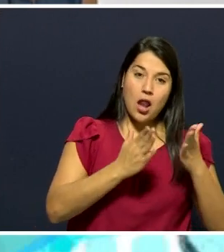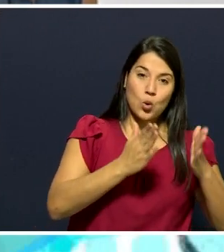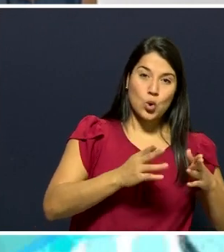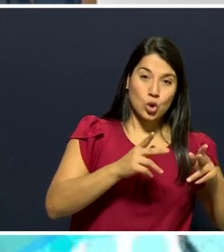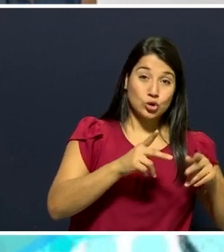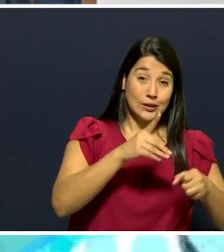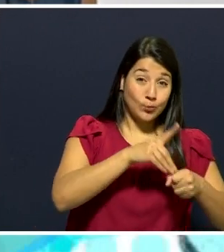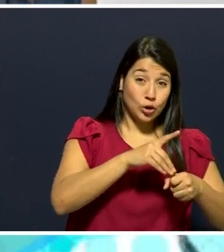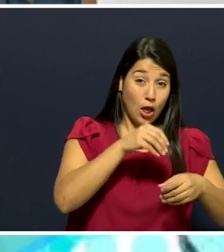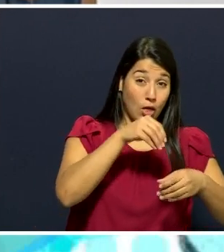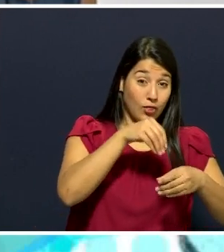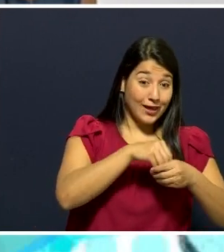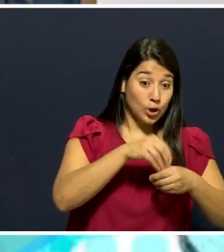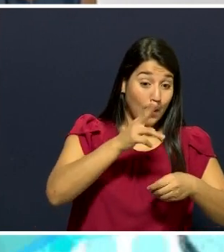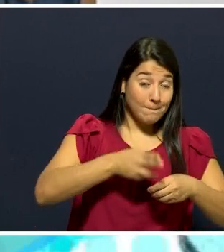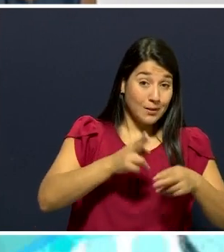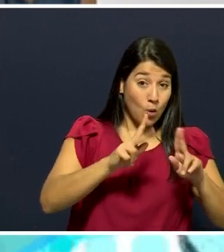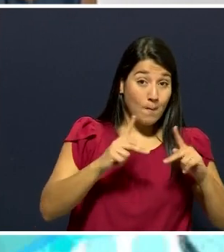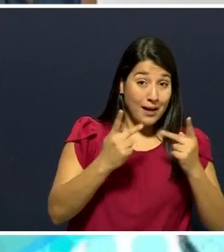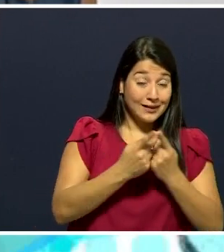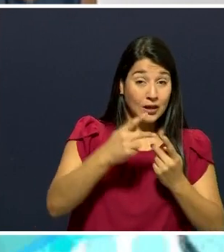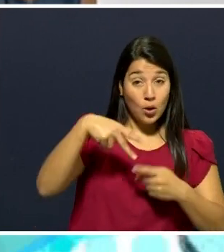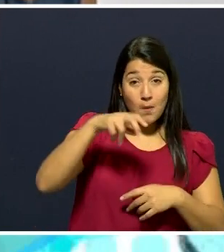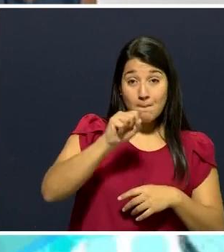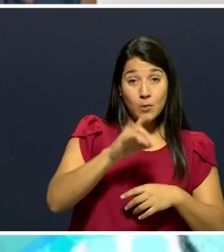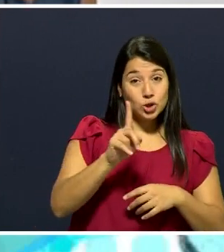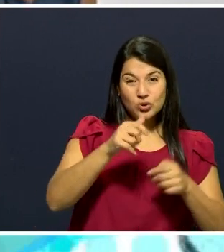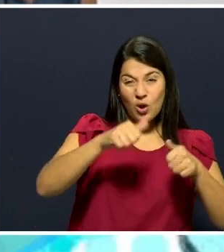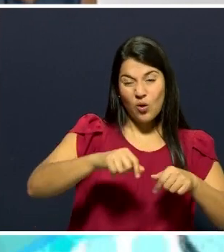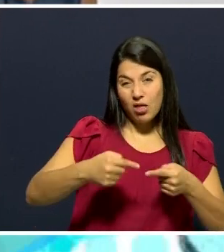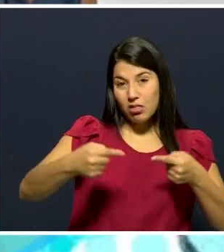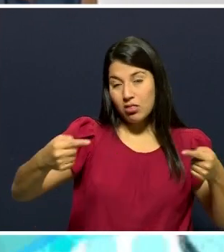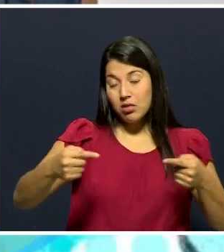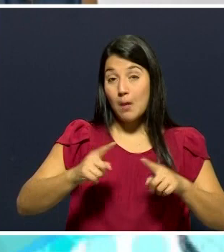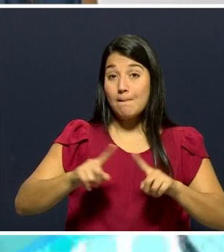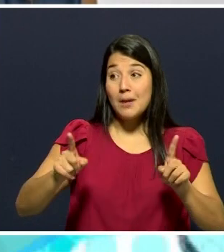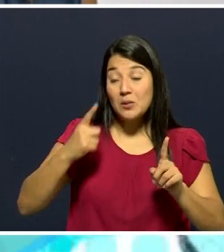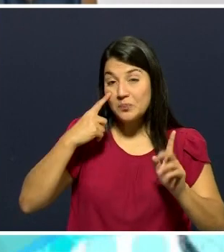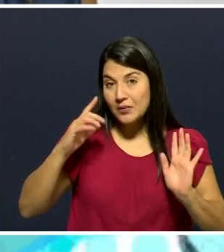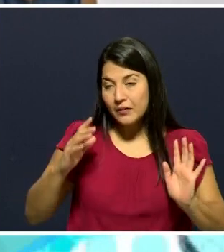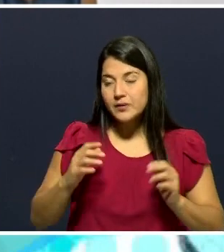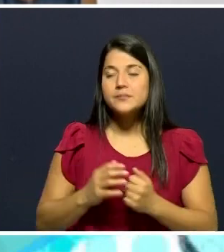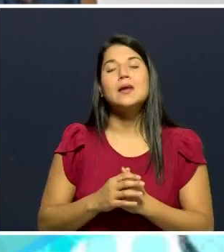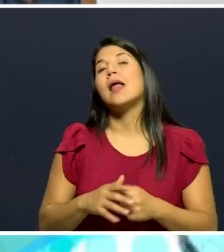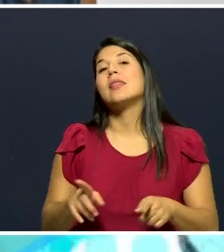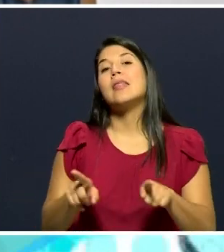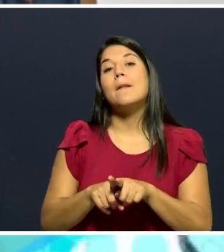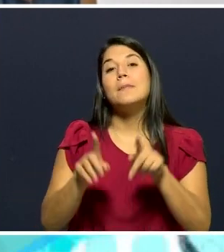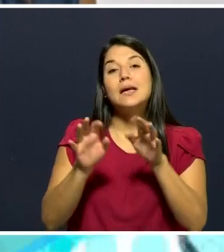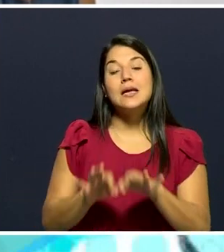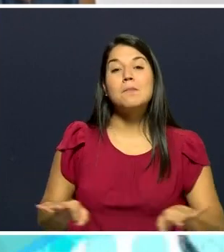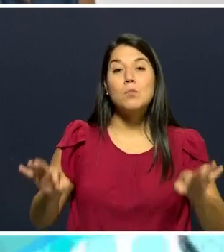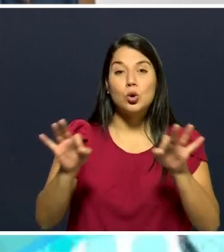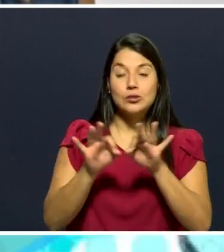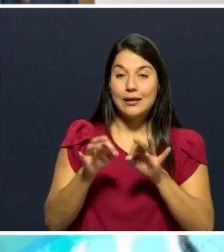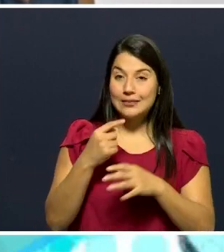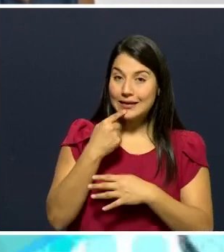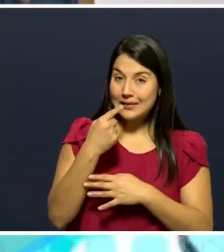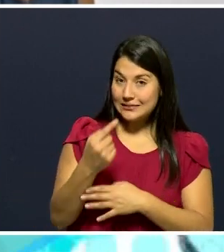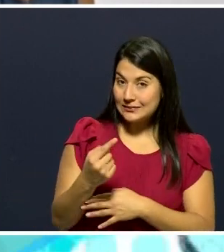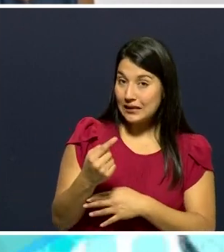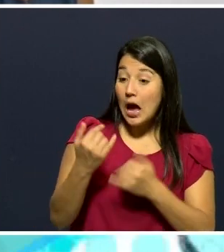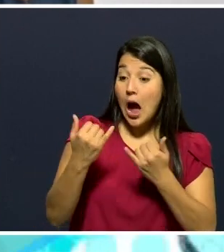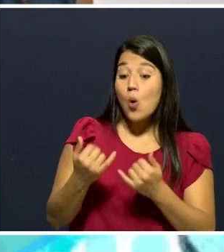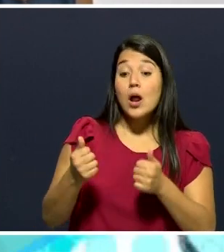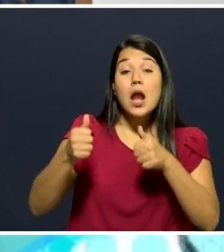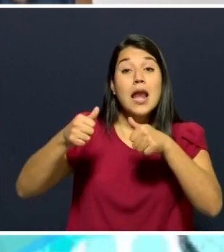importante dentro de este periodo para poder destacar a partir de las comisiones. También es importante decir que si bien los acuerdos no son